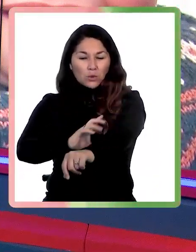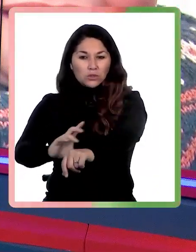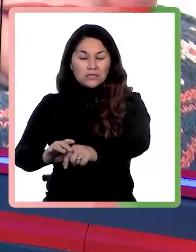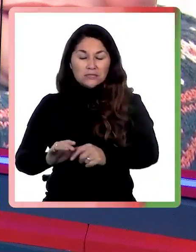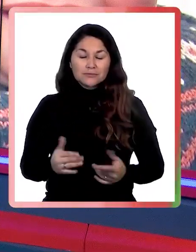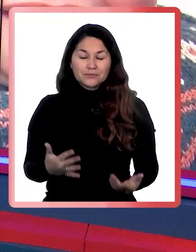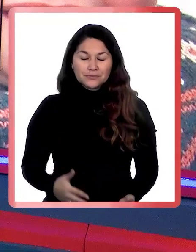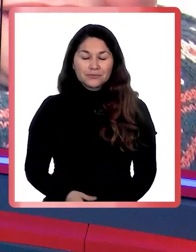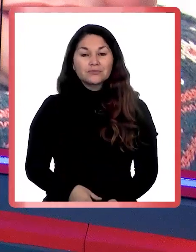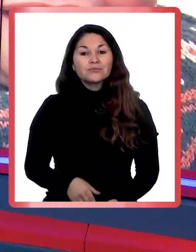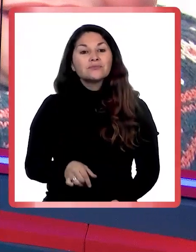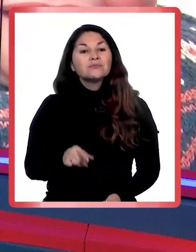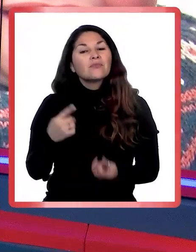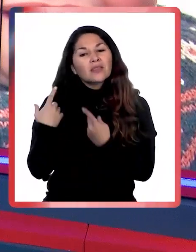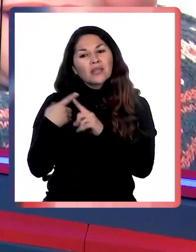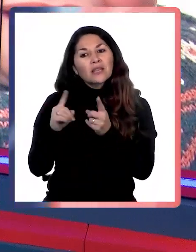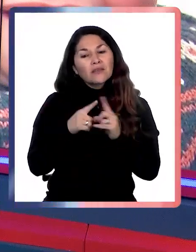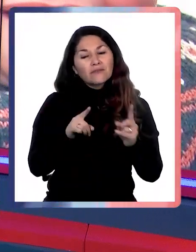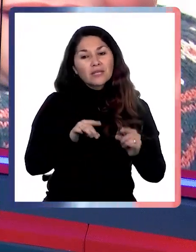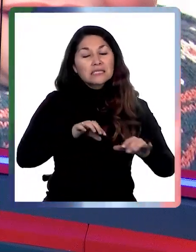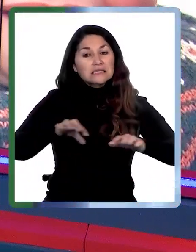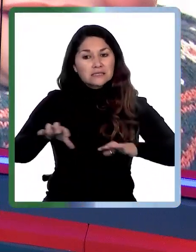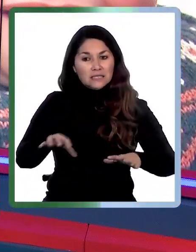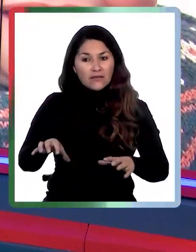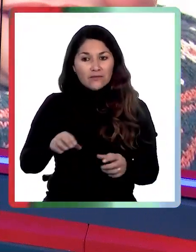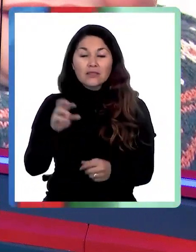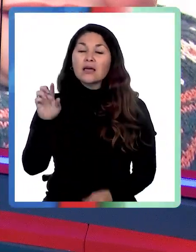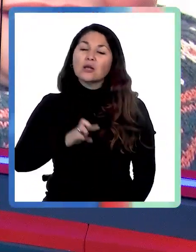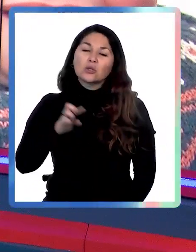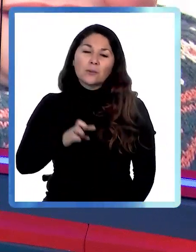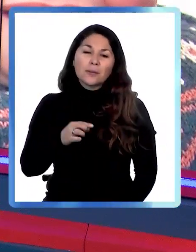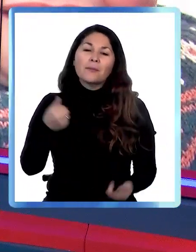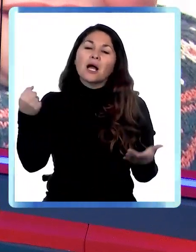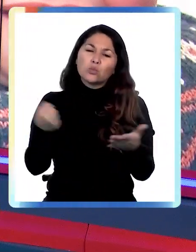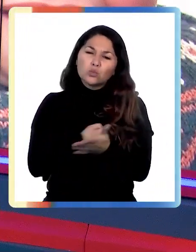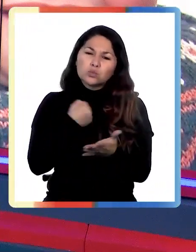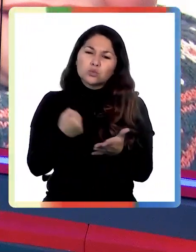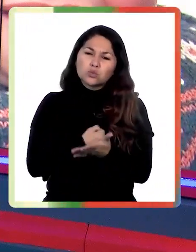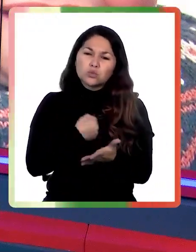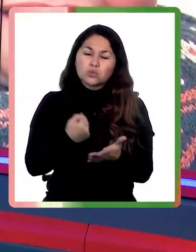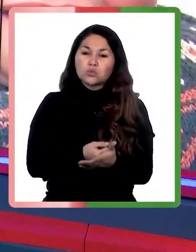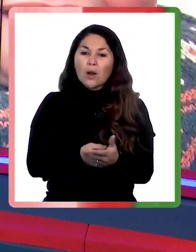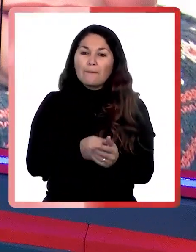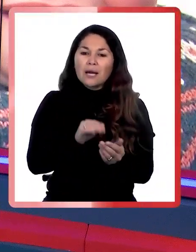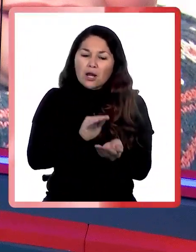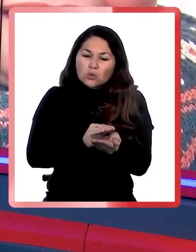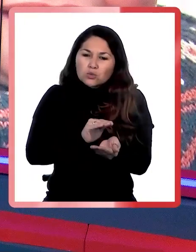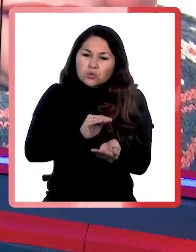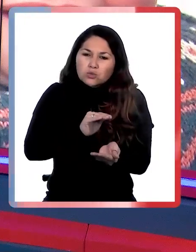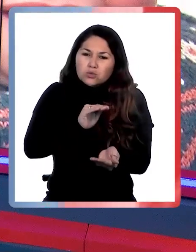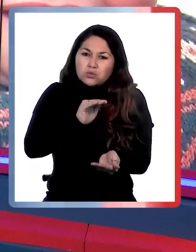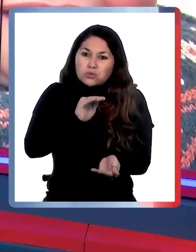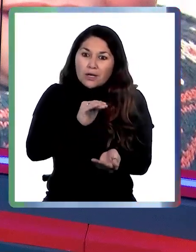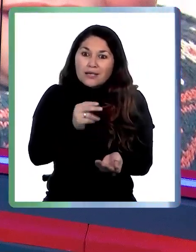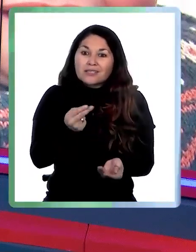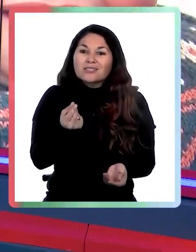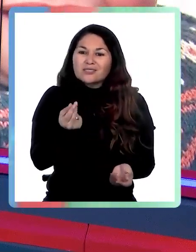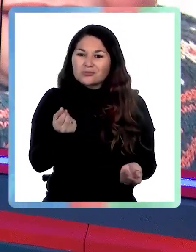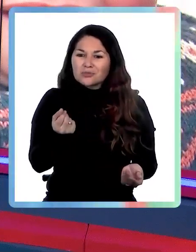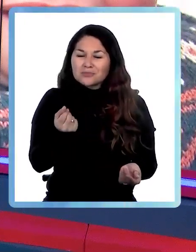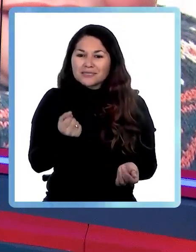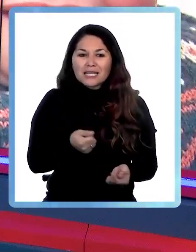3600 niños mediante diversas actividades sus padres luchan para recolectar fondos para un millonario